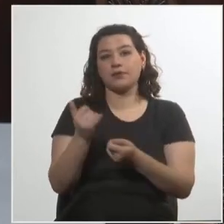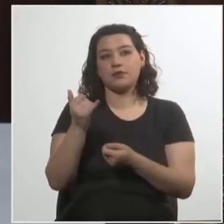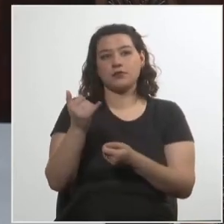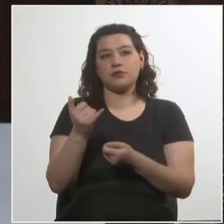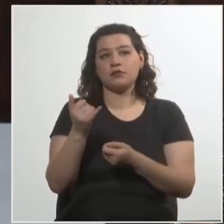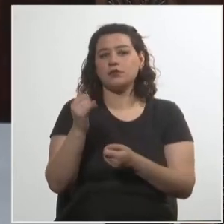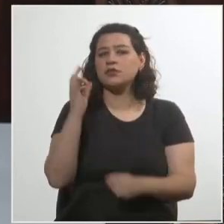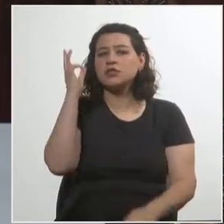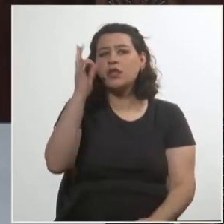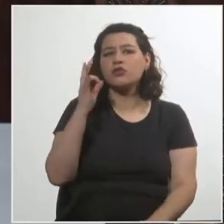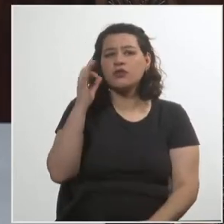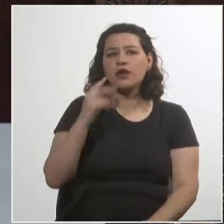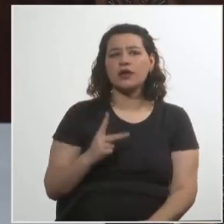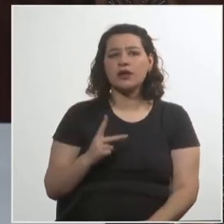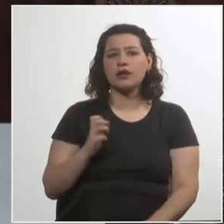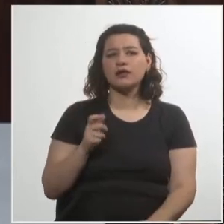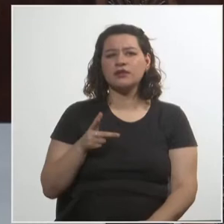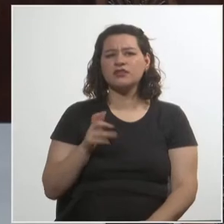afirmativa senadora